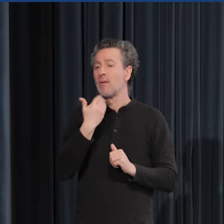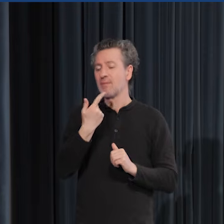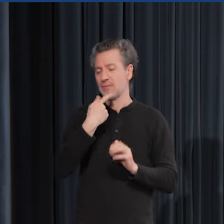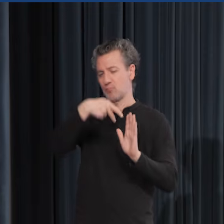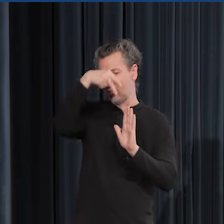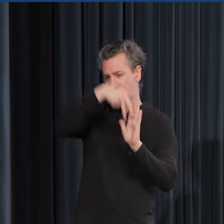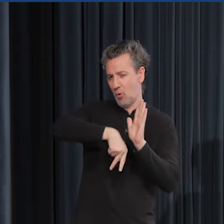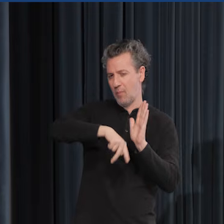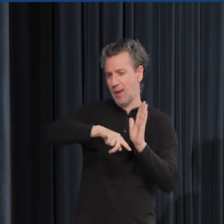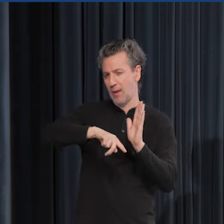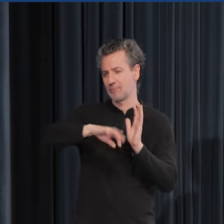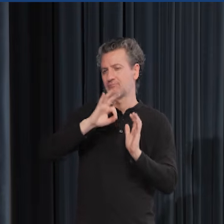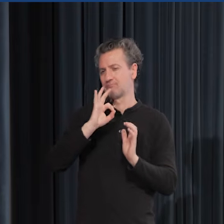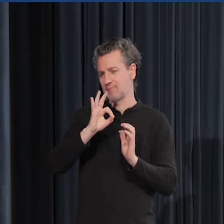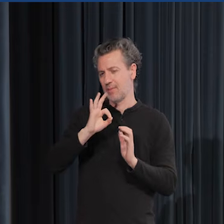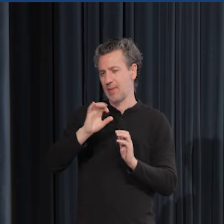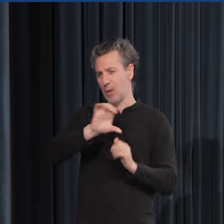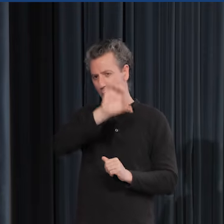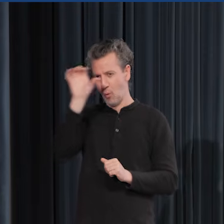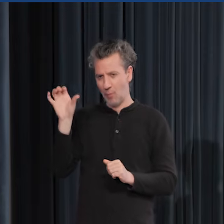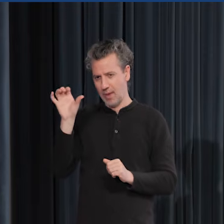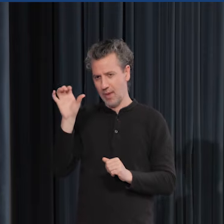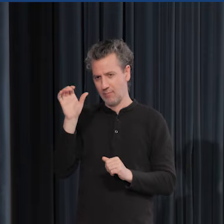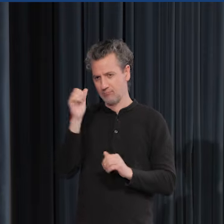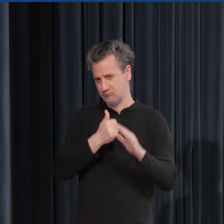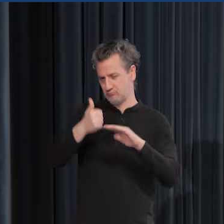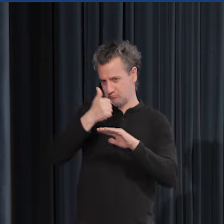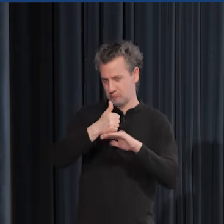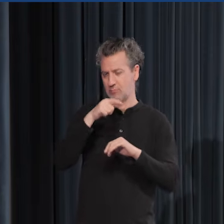directiva? ¿Se prevé que esto vaya a